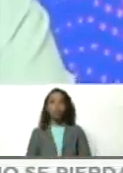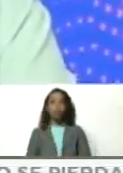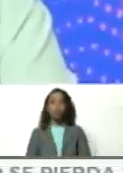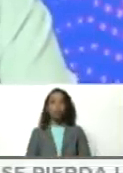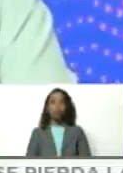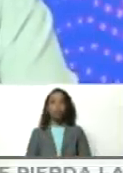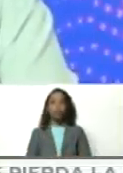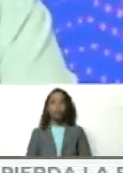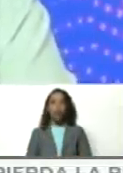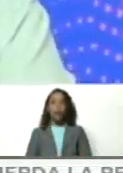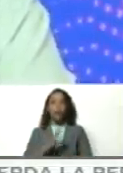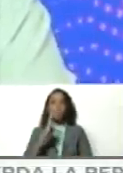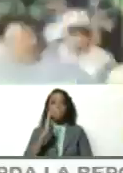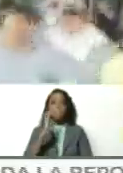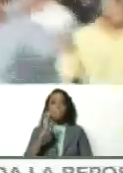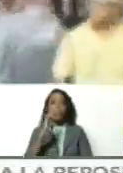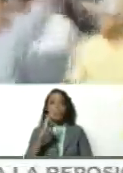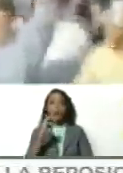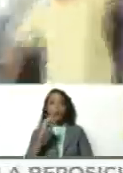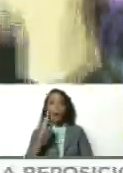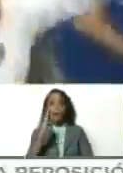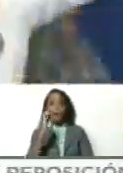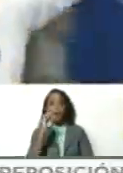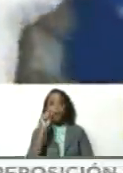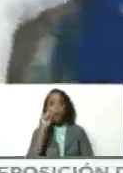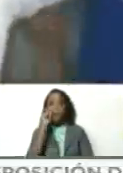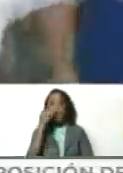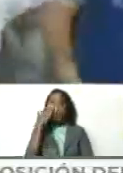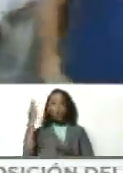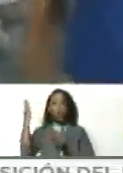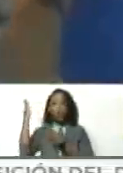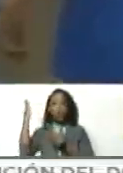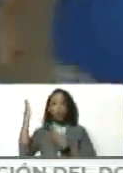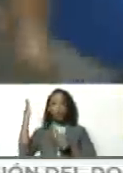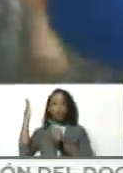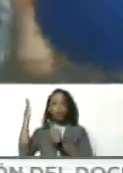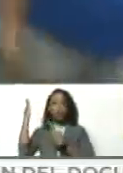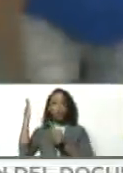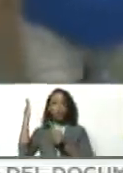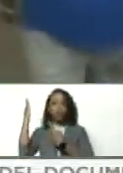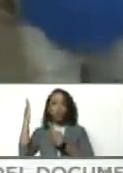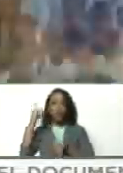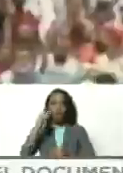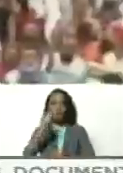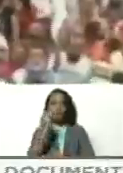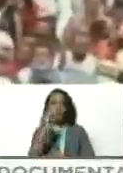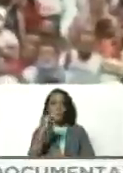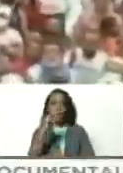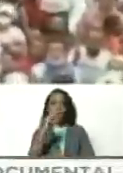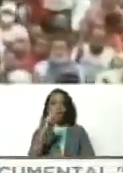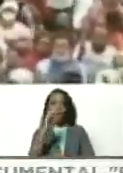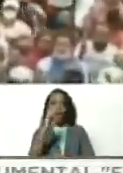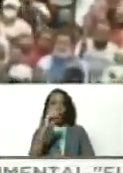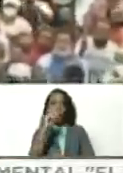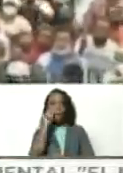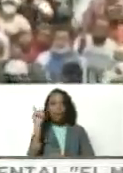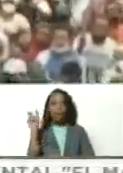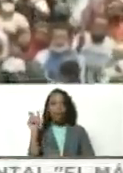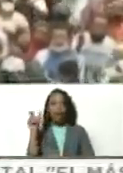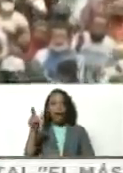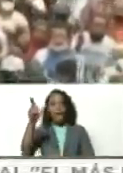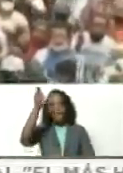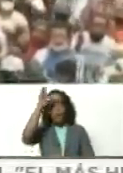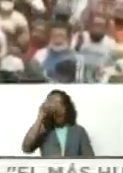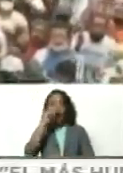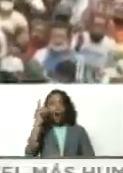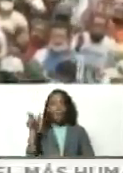A Bernabé Gutiérrez, a Juan Carlos Alvarado, a Javier Bertucci, a Timoteo Zambrano. Henry Falcón casi